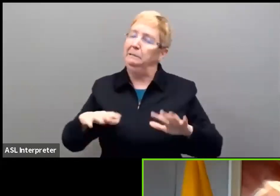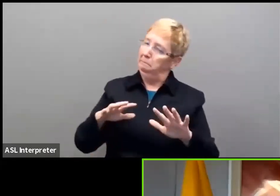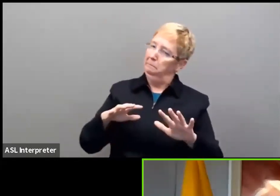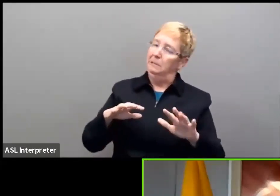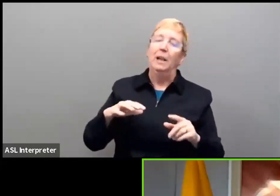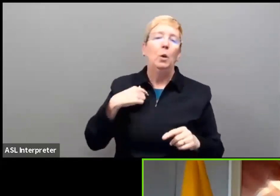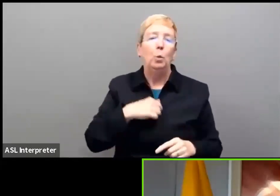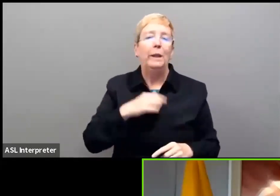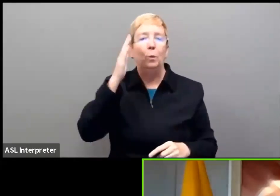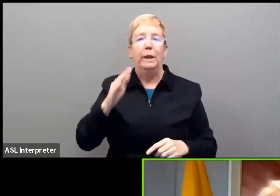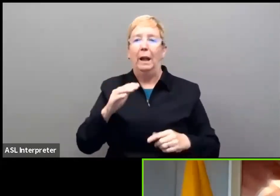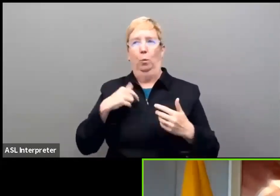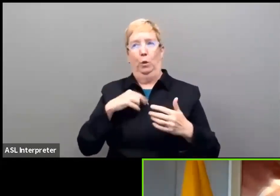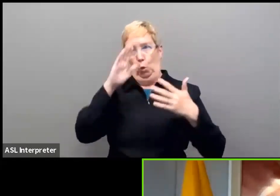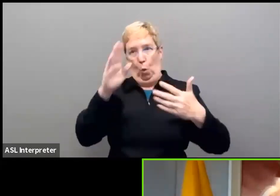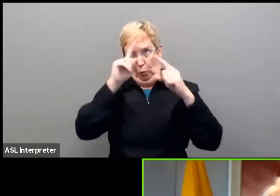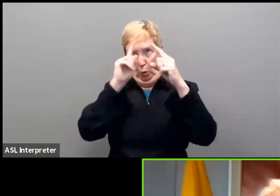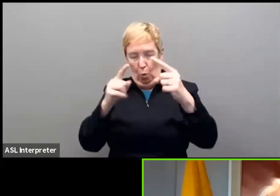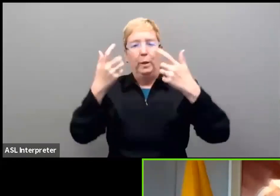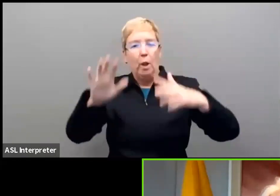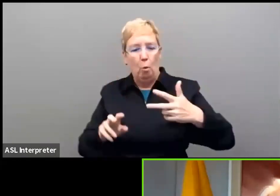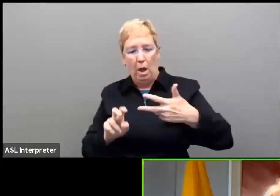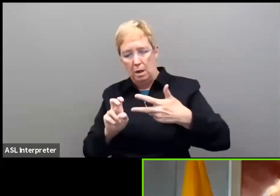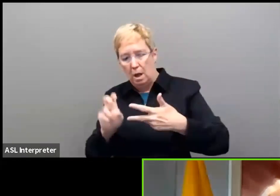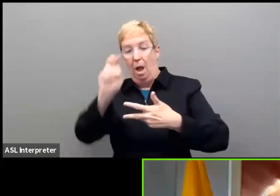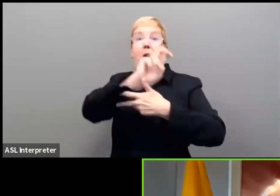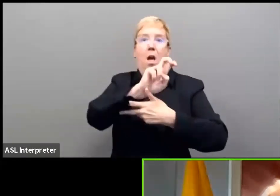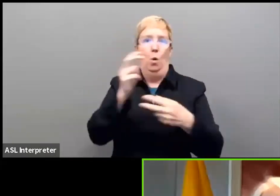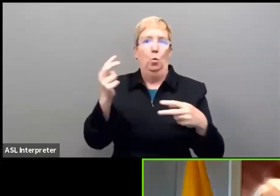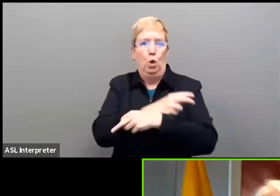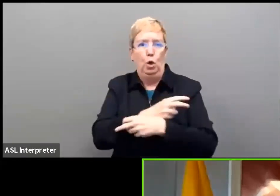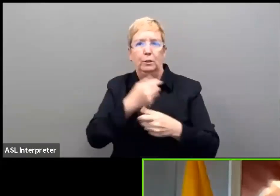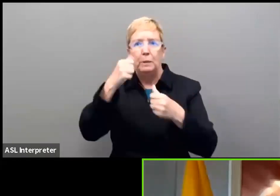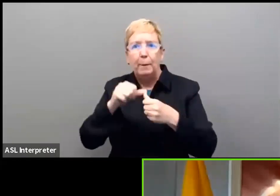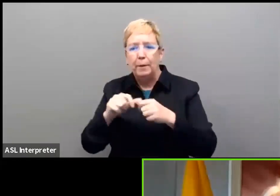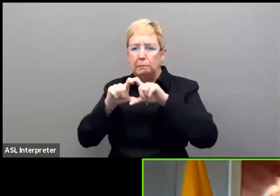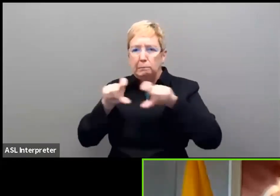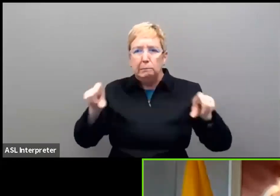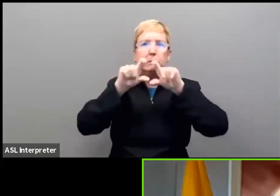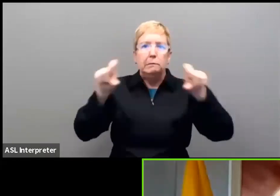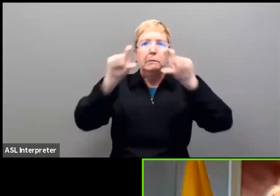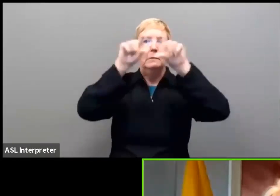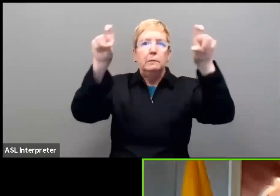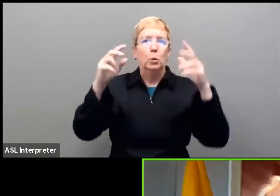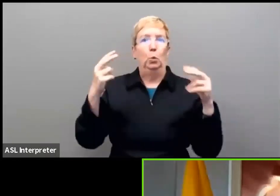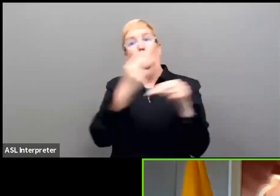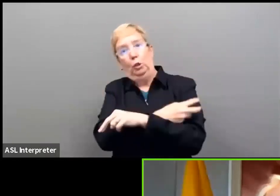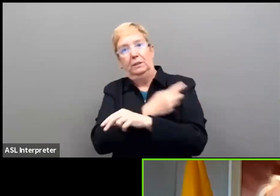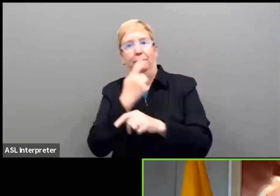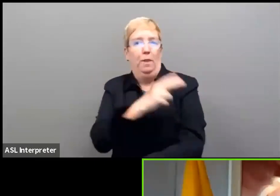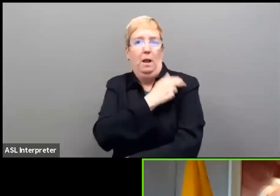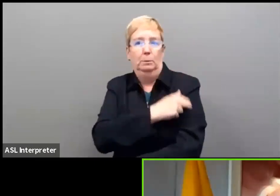gráficas correspondientes con un aumento exponencial. Entre más personas se vacunen, menos transmisión de